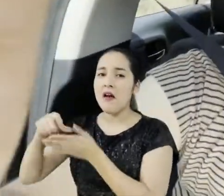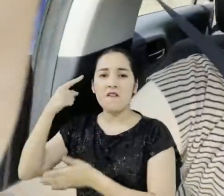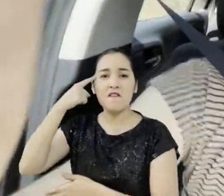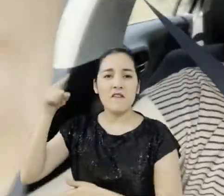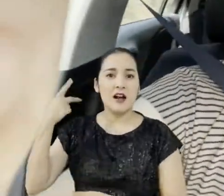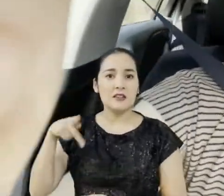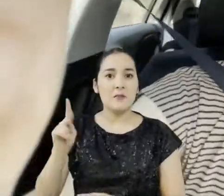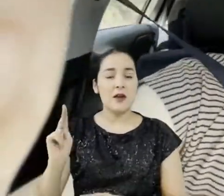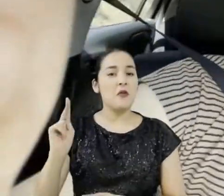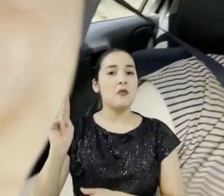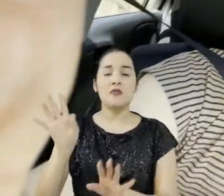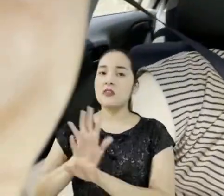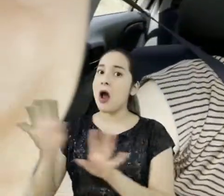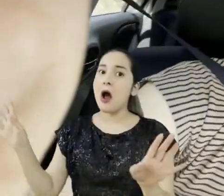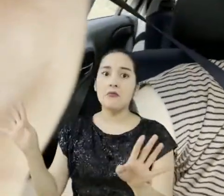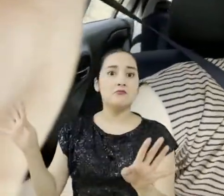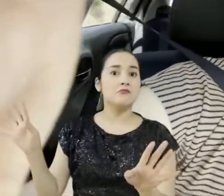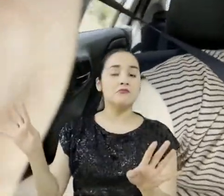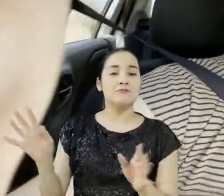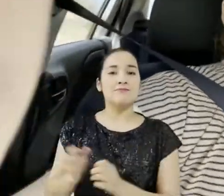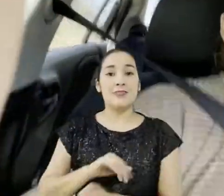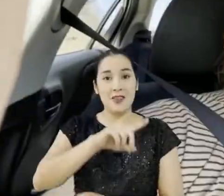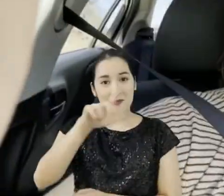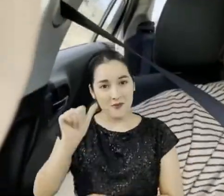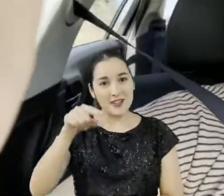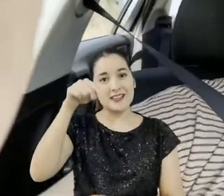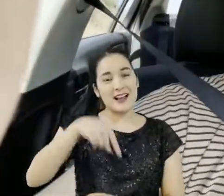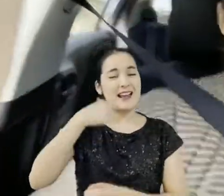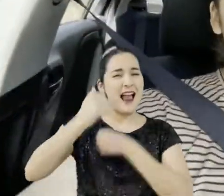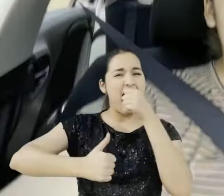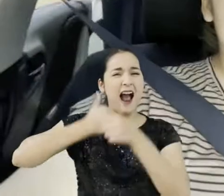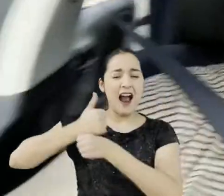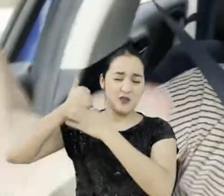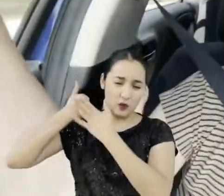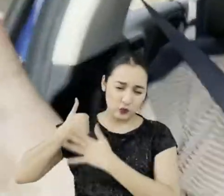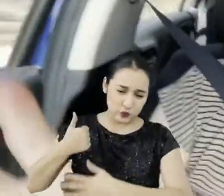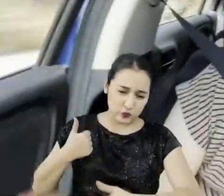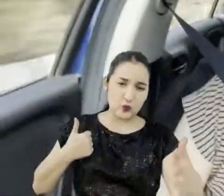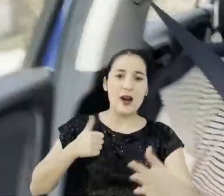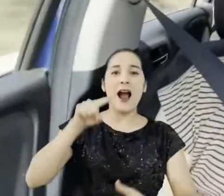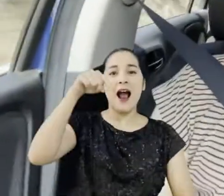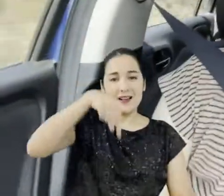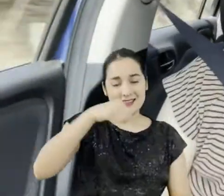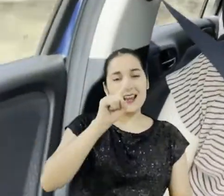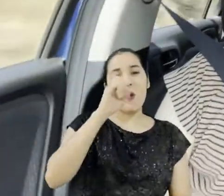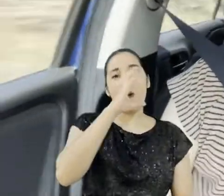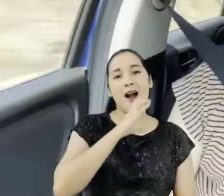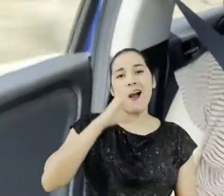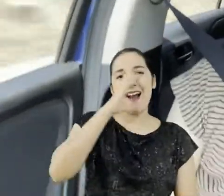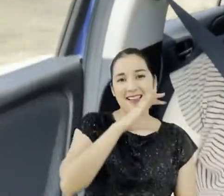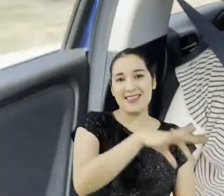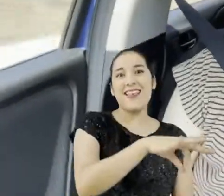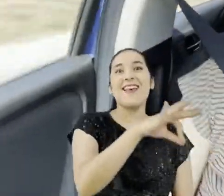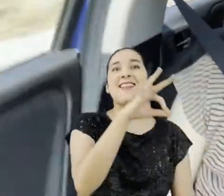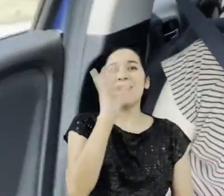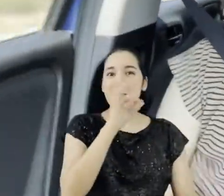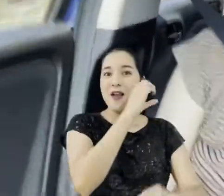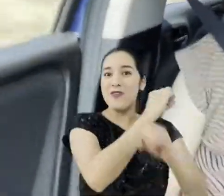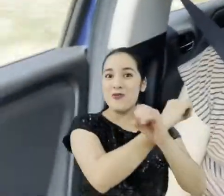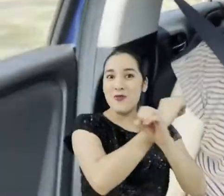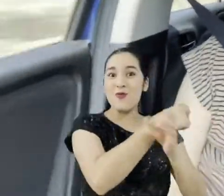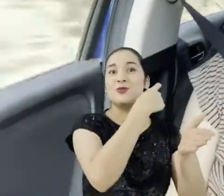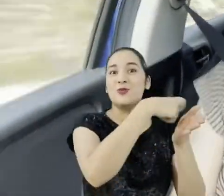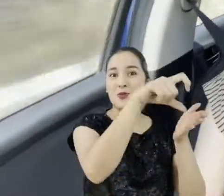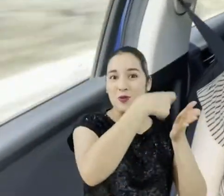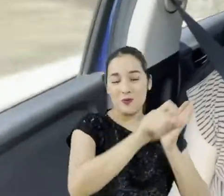que llegué aquí a Aguascalientes, volví a encontrármelas después de años a estas gomitas. Entonces, compramos estos y